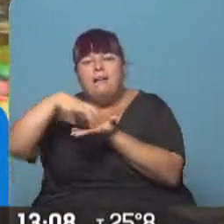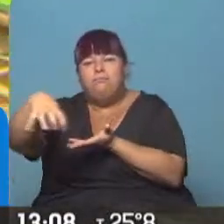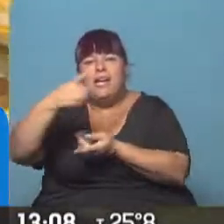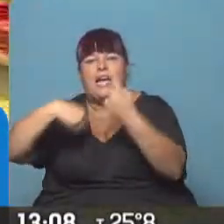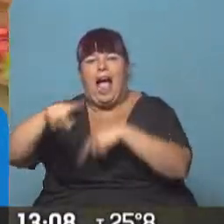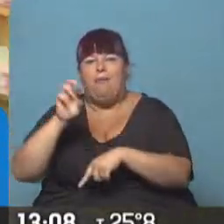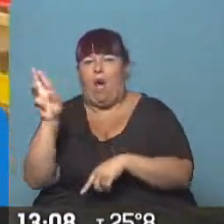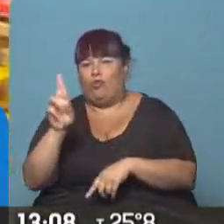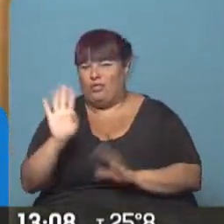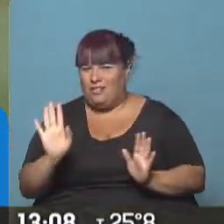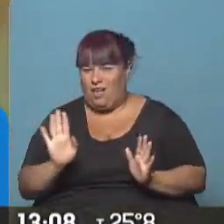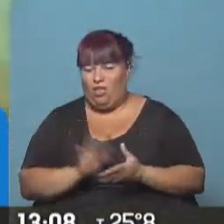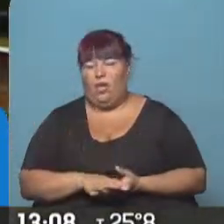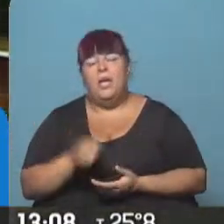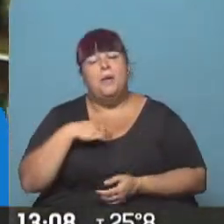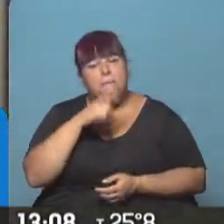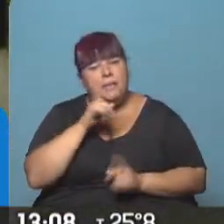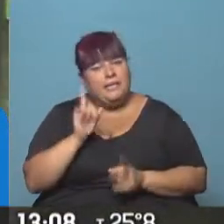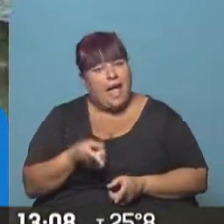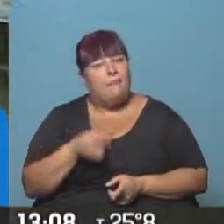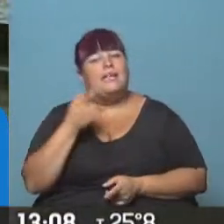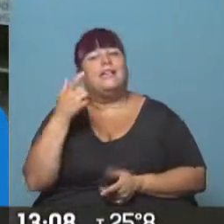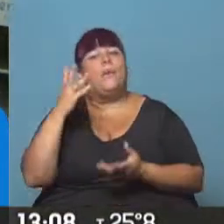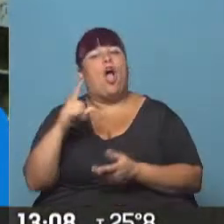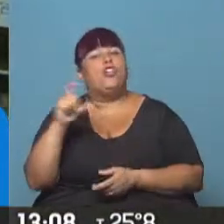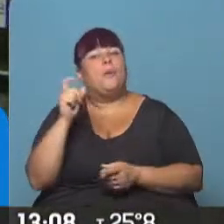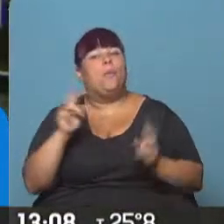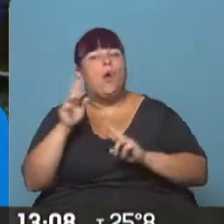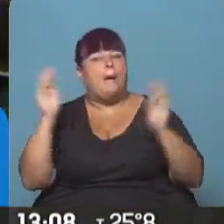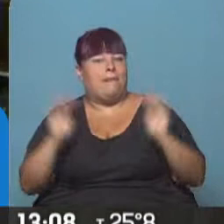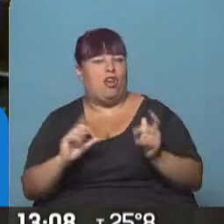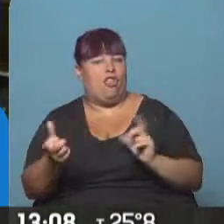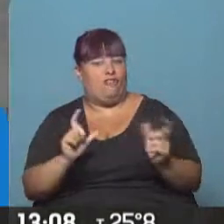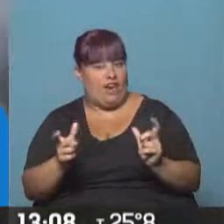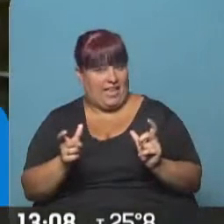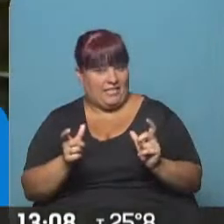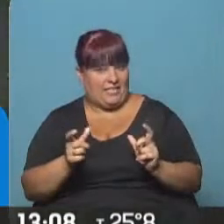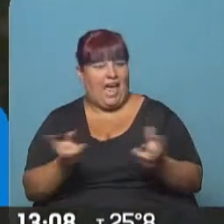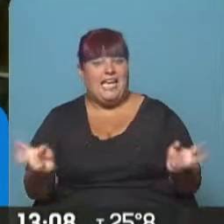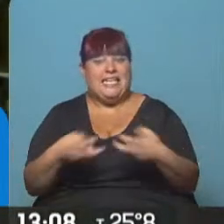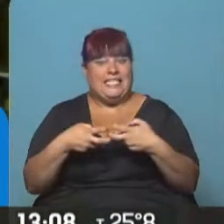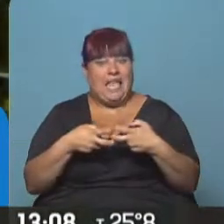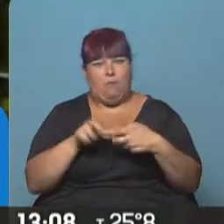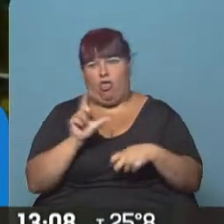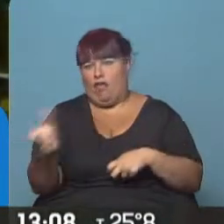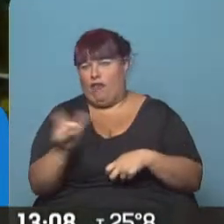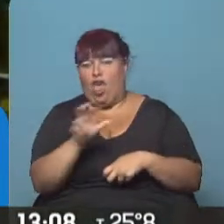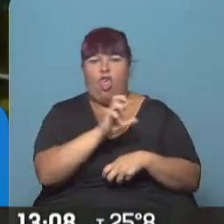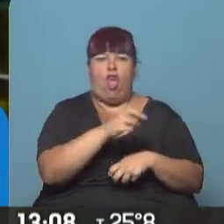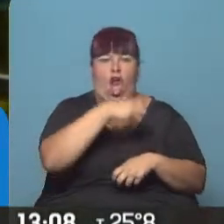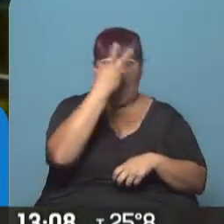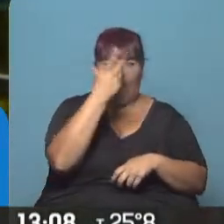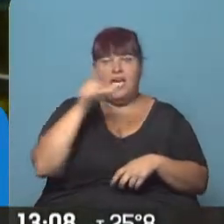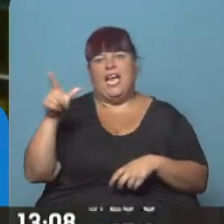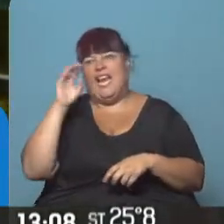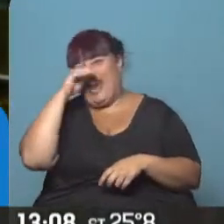de cambio habilitada. Me parece que también la intención del Central es reducir la brecha, que en el CEPO era un abismo entre el dólar oficial